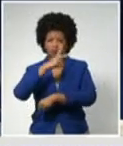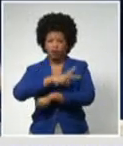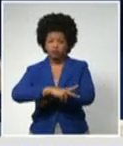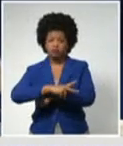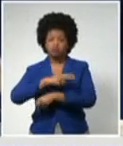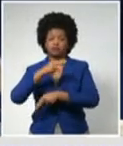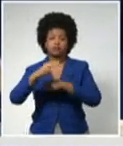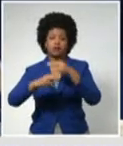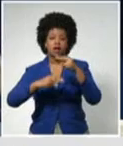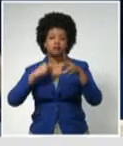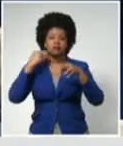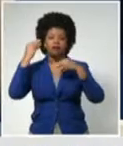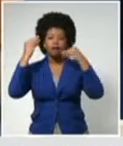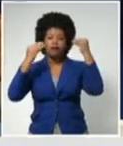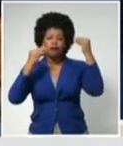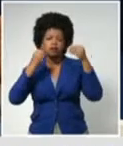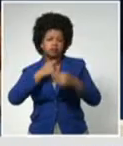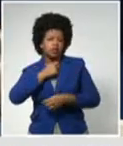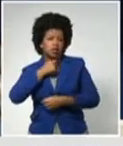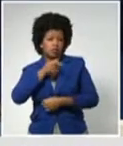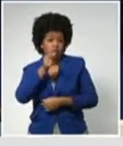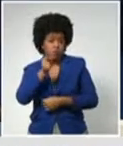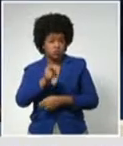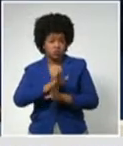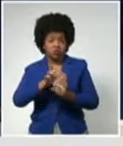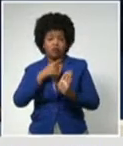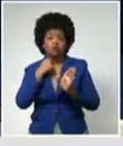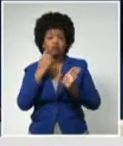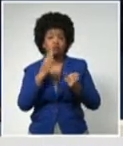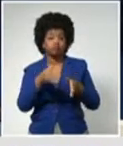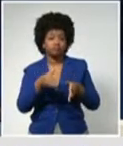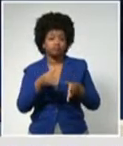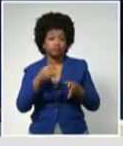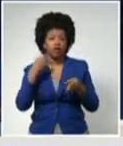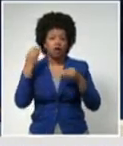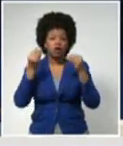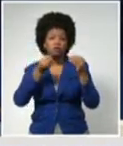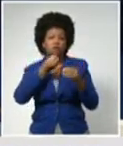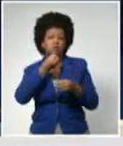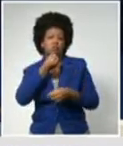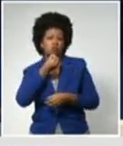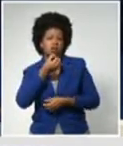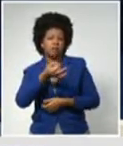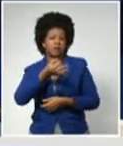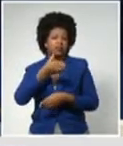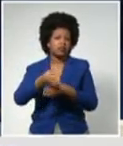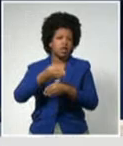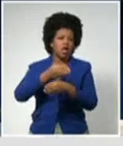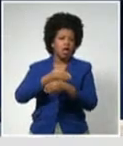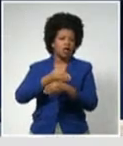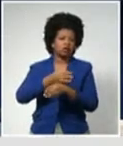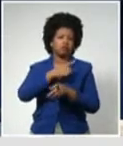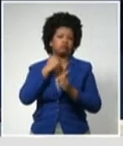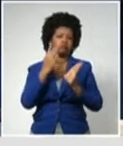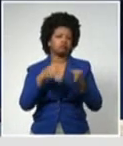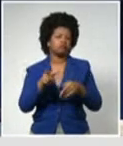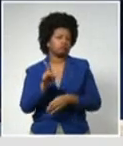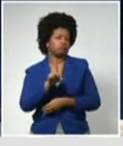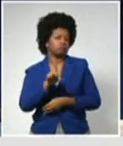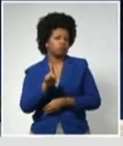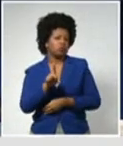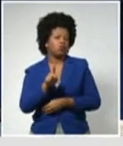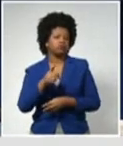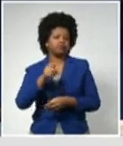de si a los pacientes que ya fallecieron le hubiéramos aplicado este tratamiento